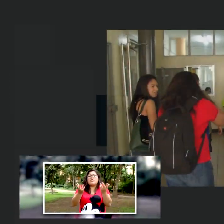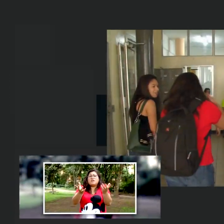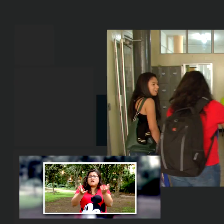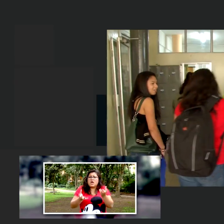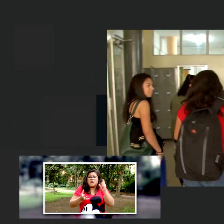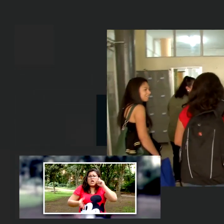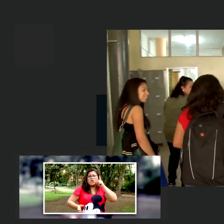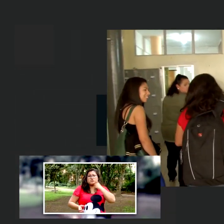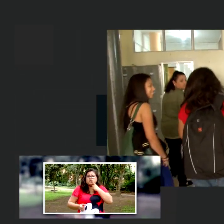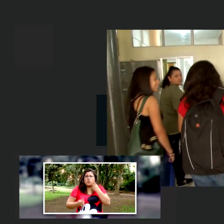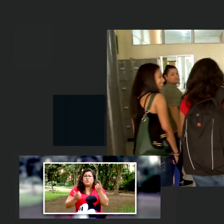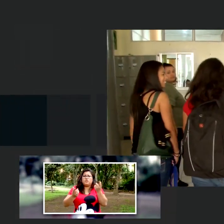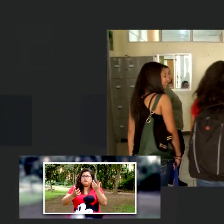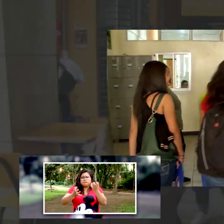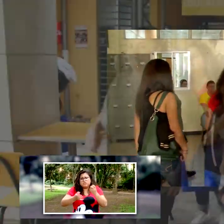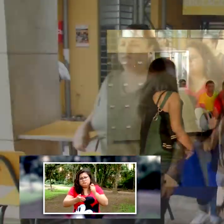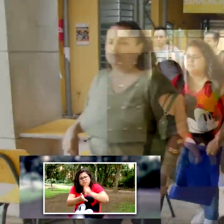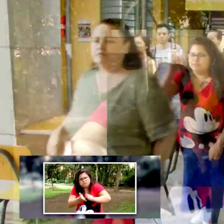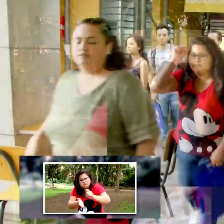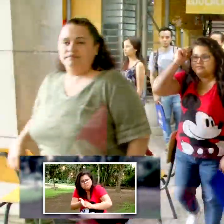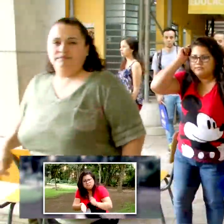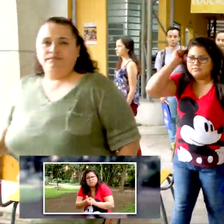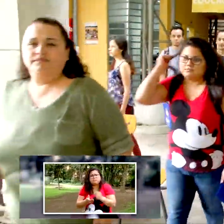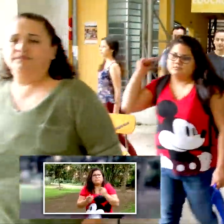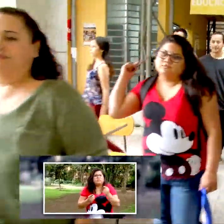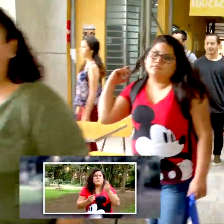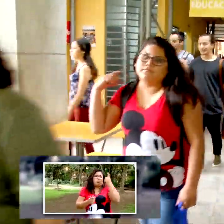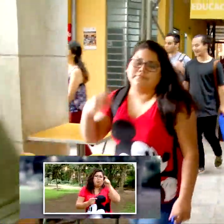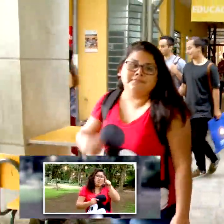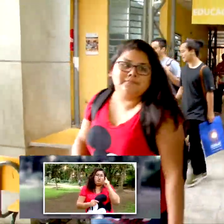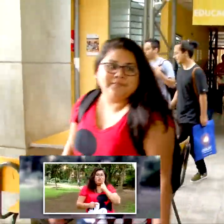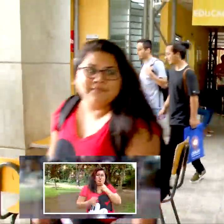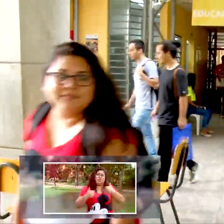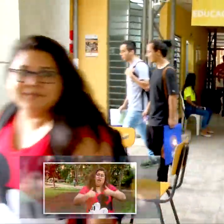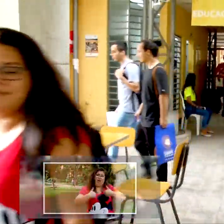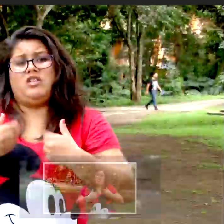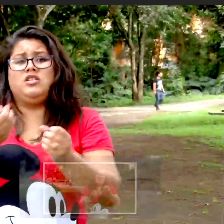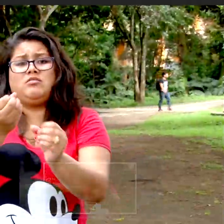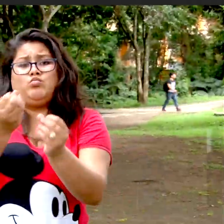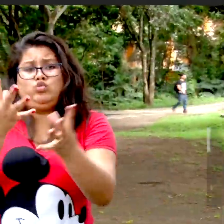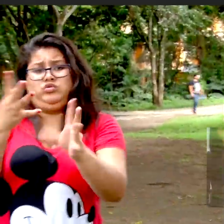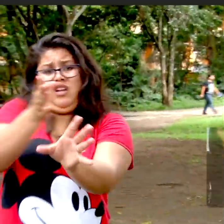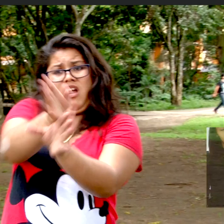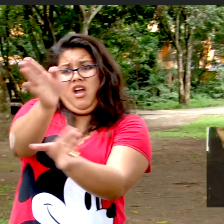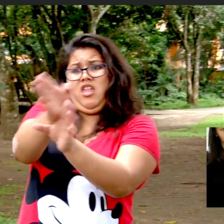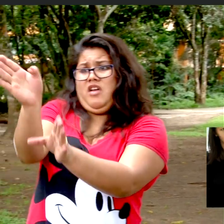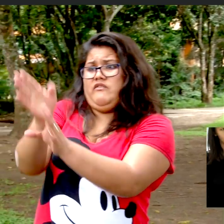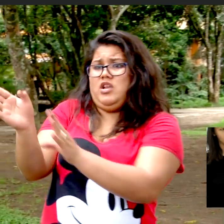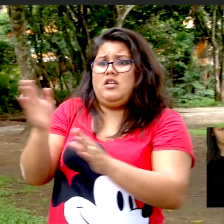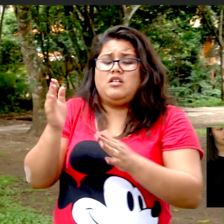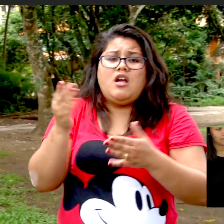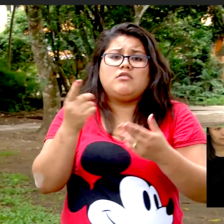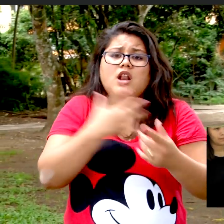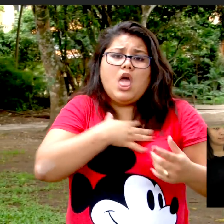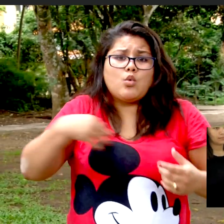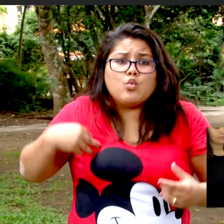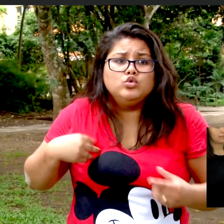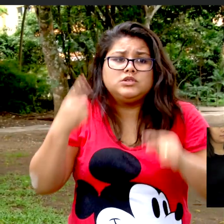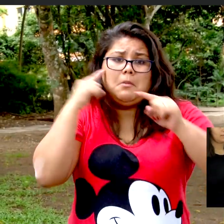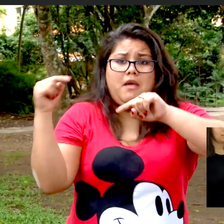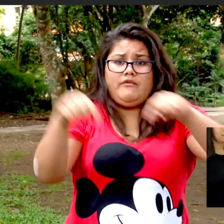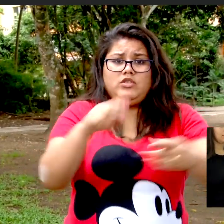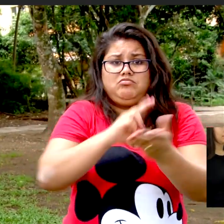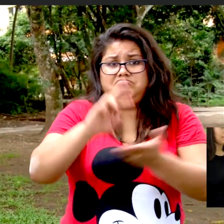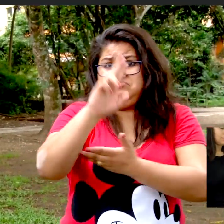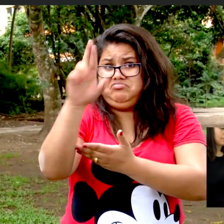porque la Universidad de Costa Rica también quiere que los sordos matriculen, porque las personas sordas hay muchos que pueden